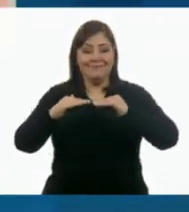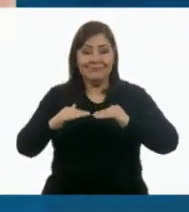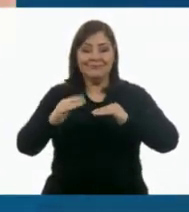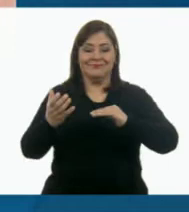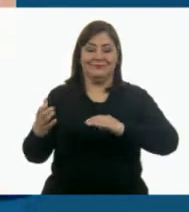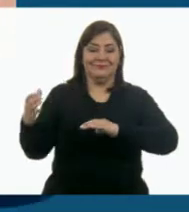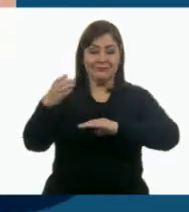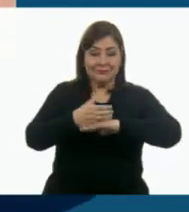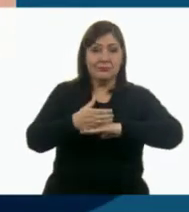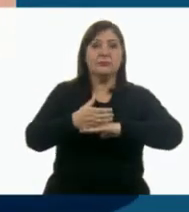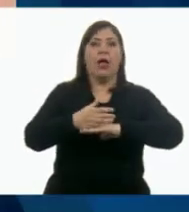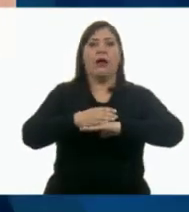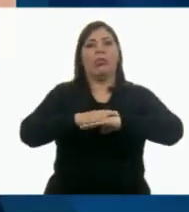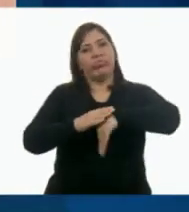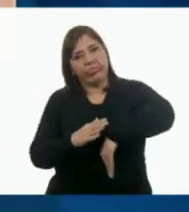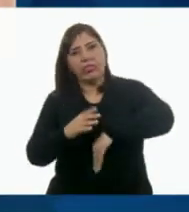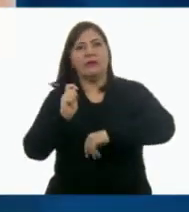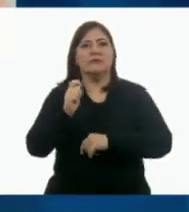ahí.